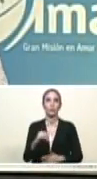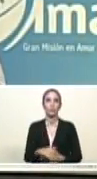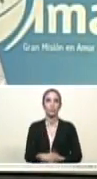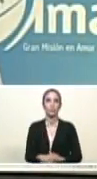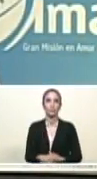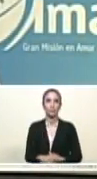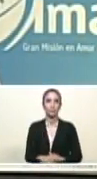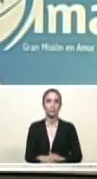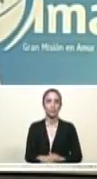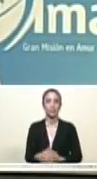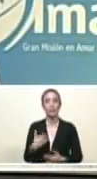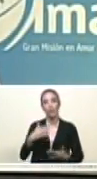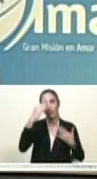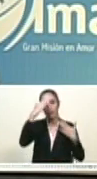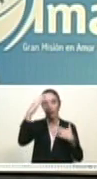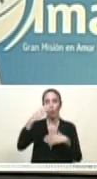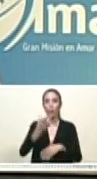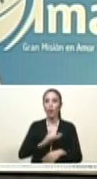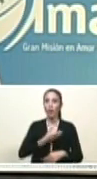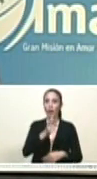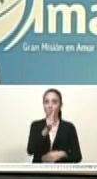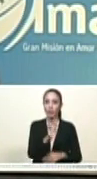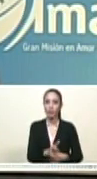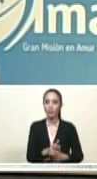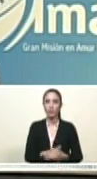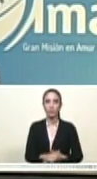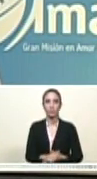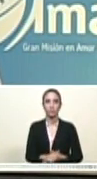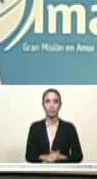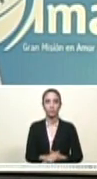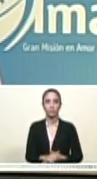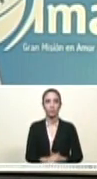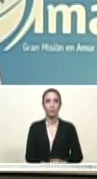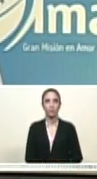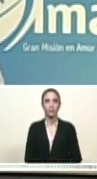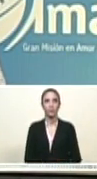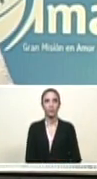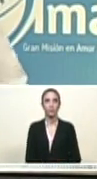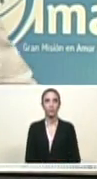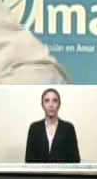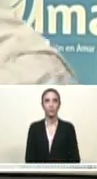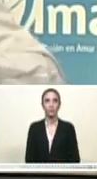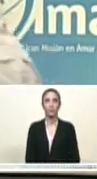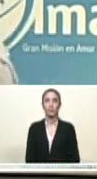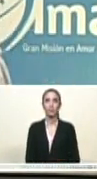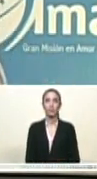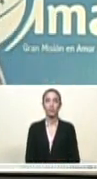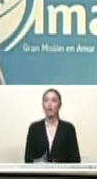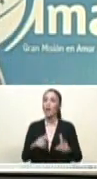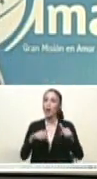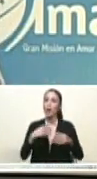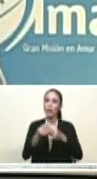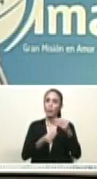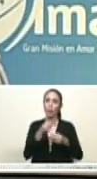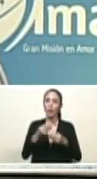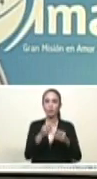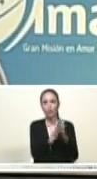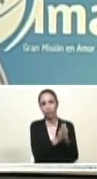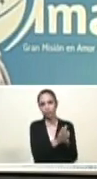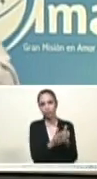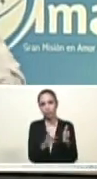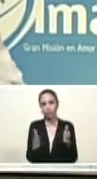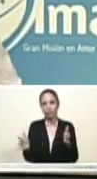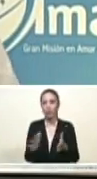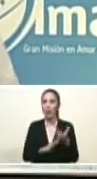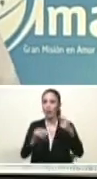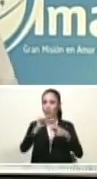compañero Omar Prieto y bueno, al pueblo del Zulia, al liderazgo social 100%. Ahora, ¿qué va a suceder en los próximos días,